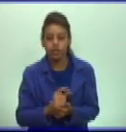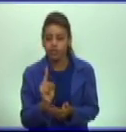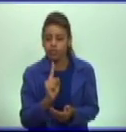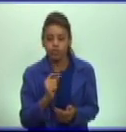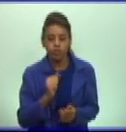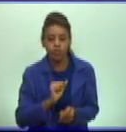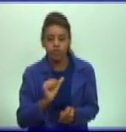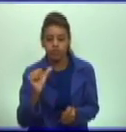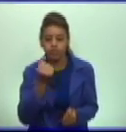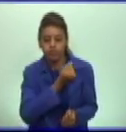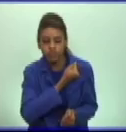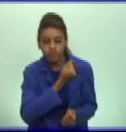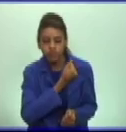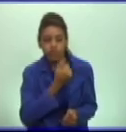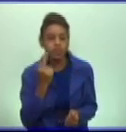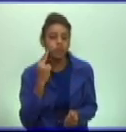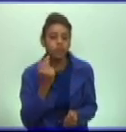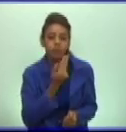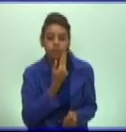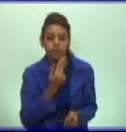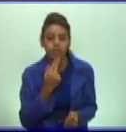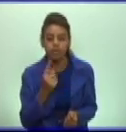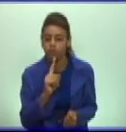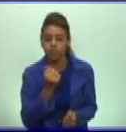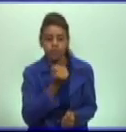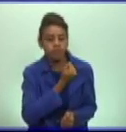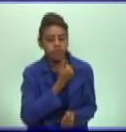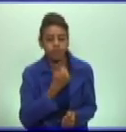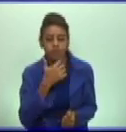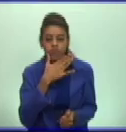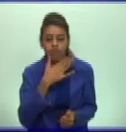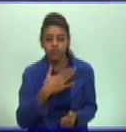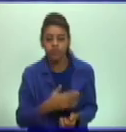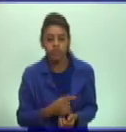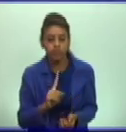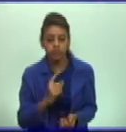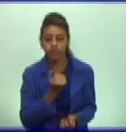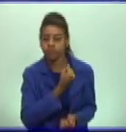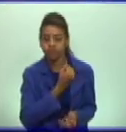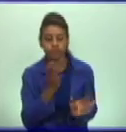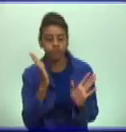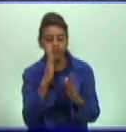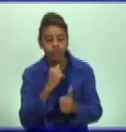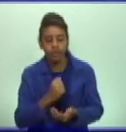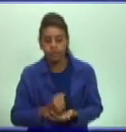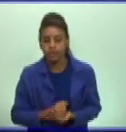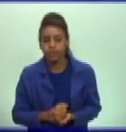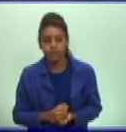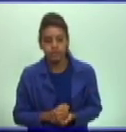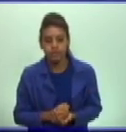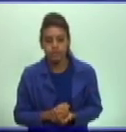Martí. Y por supuesto que no voy a traicionar a Fidel. Yo no voy a traicionar.